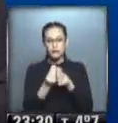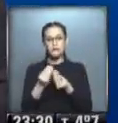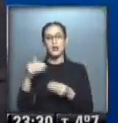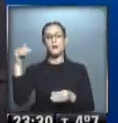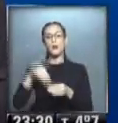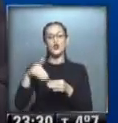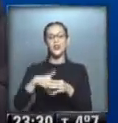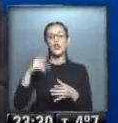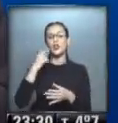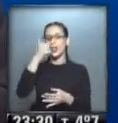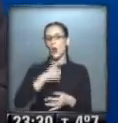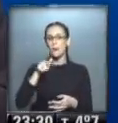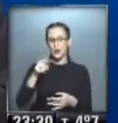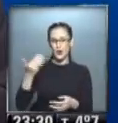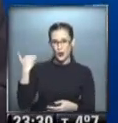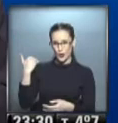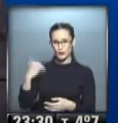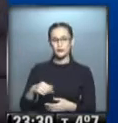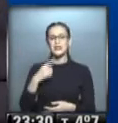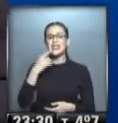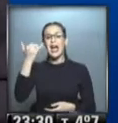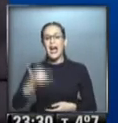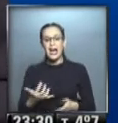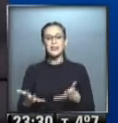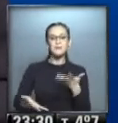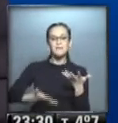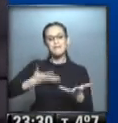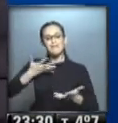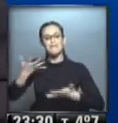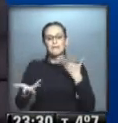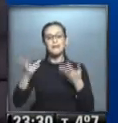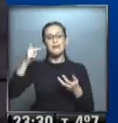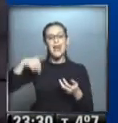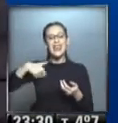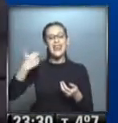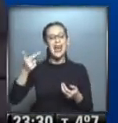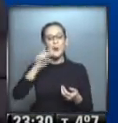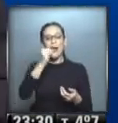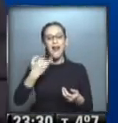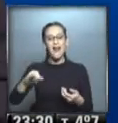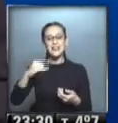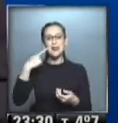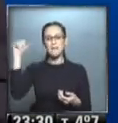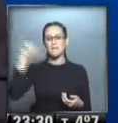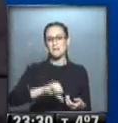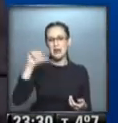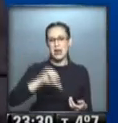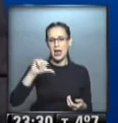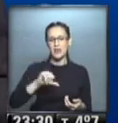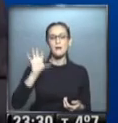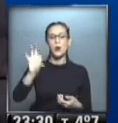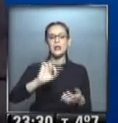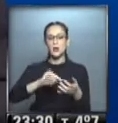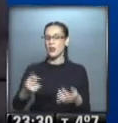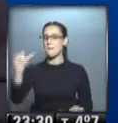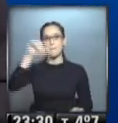domingo. Se especuló en un momento con que Francisco Narváez, uno de los candidatos que perdió fuerte en la provincia de Buenos Aires,